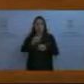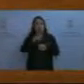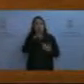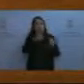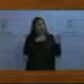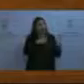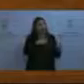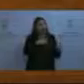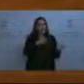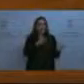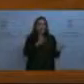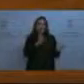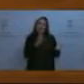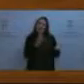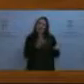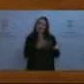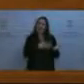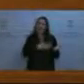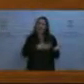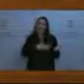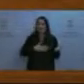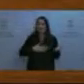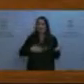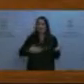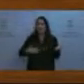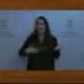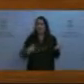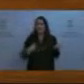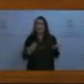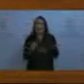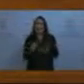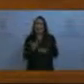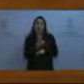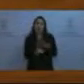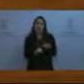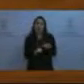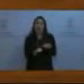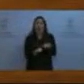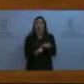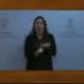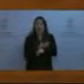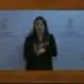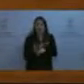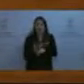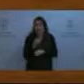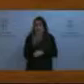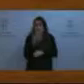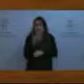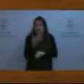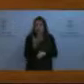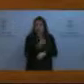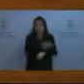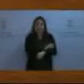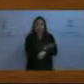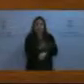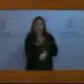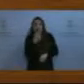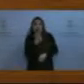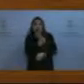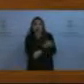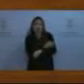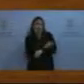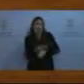prefiere, figuradamente, el tren de la Bruja, el tren del PSOE, el tren de Trevín, el tren de Areces y el tren de Javier